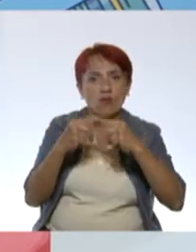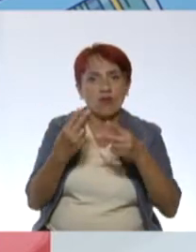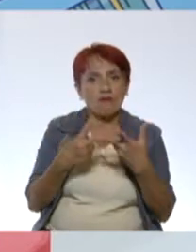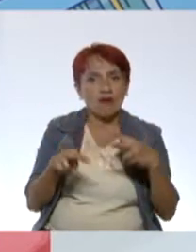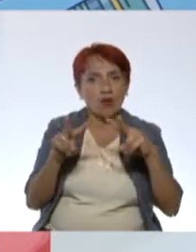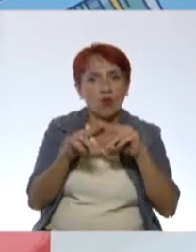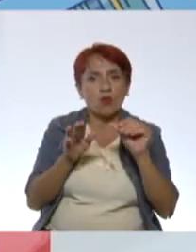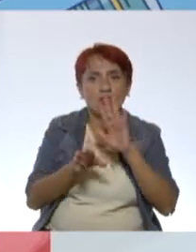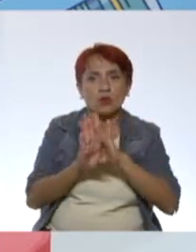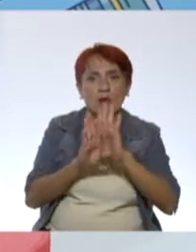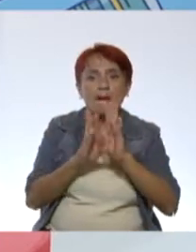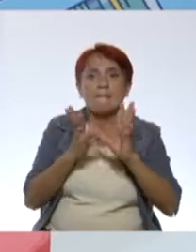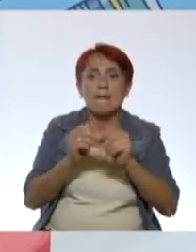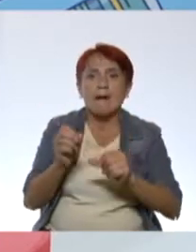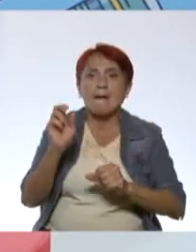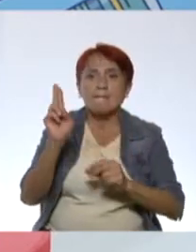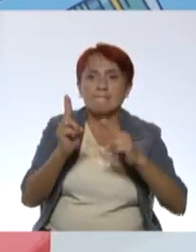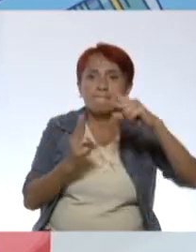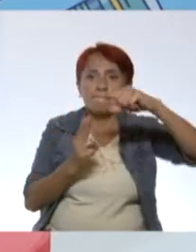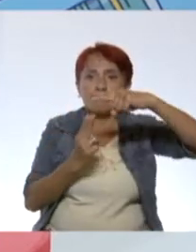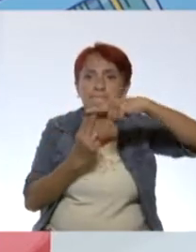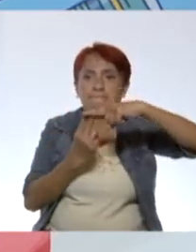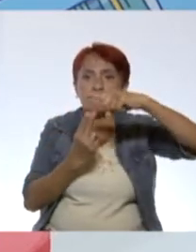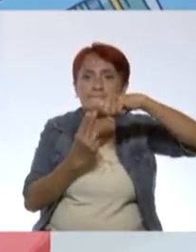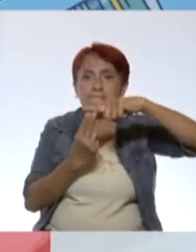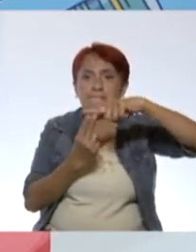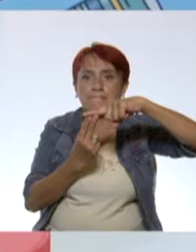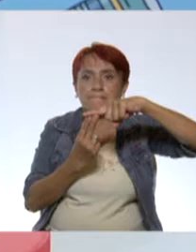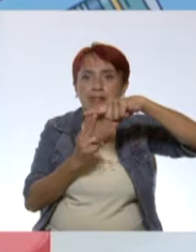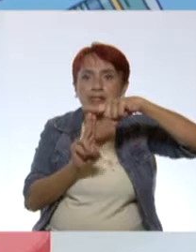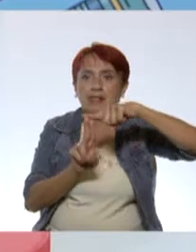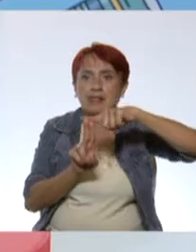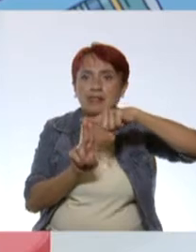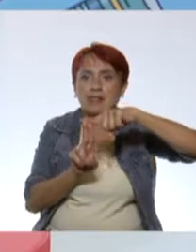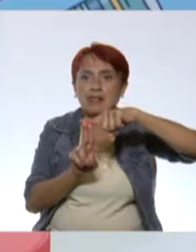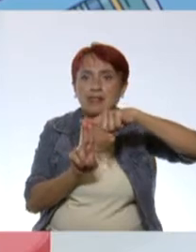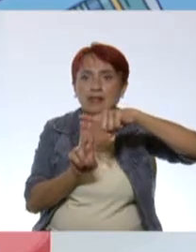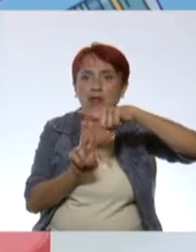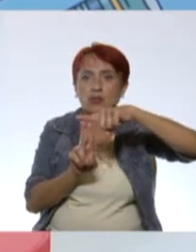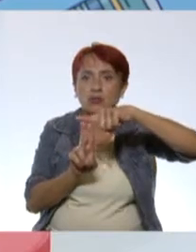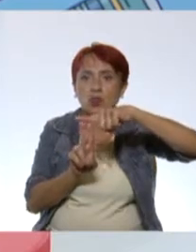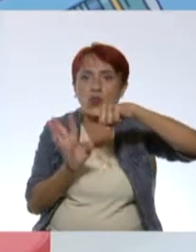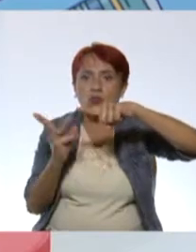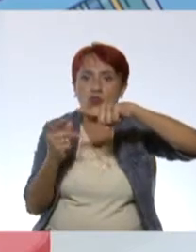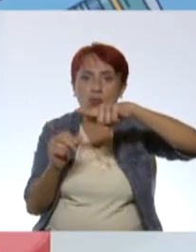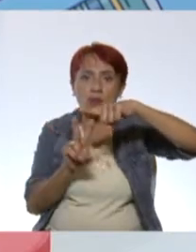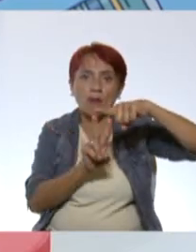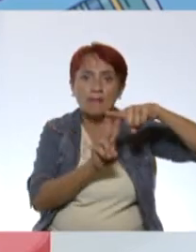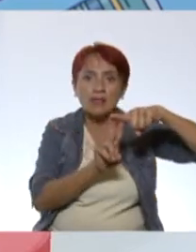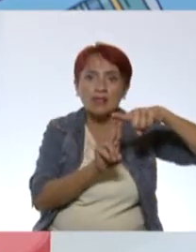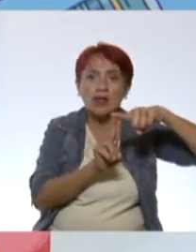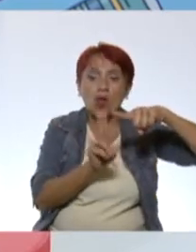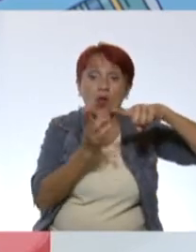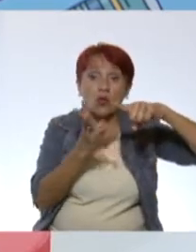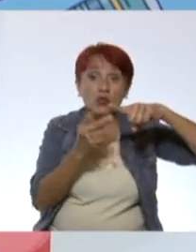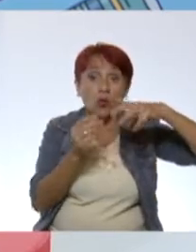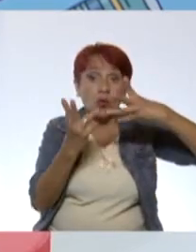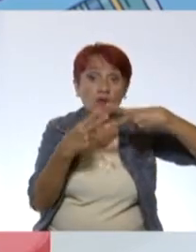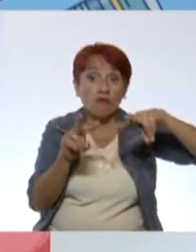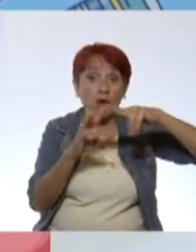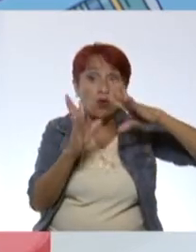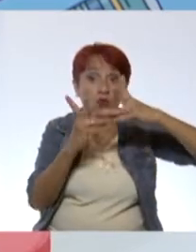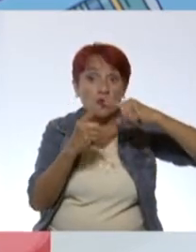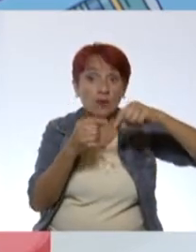son constantes, como el valor de pi, que representa una expresión ilimitada, no periódica, porque todos sus